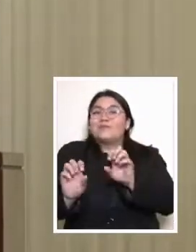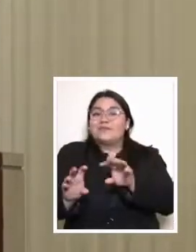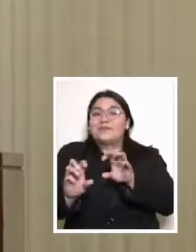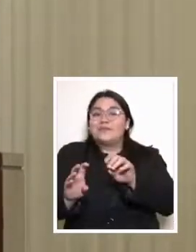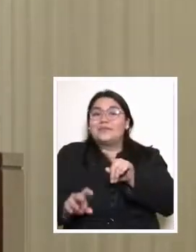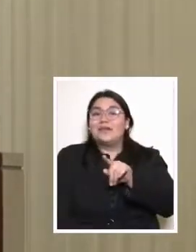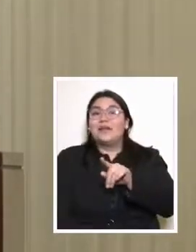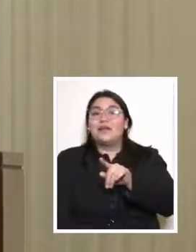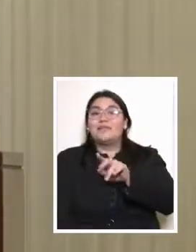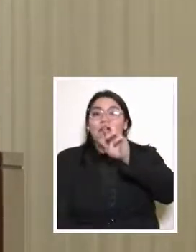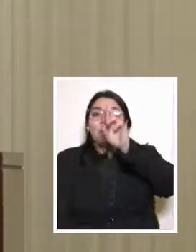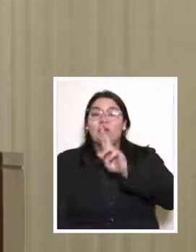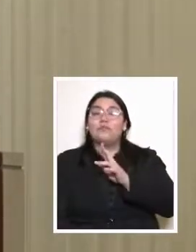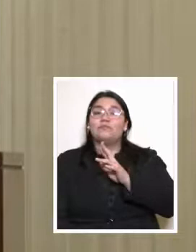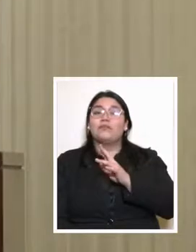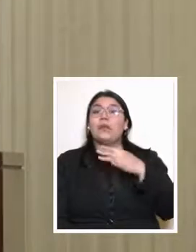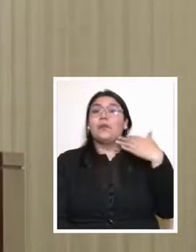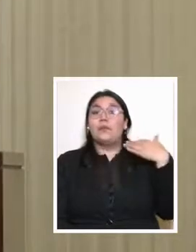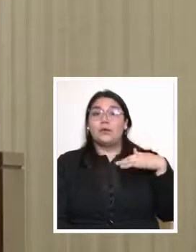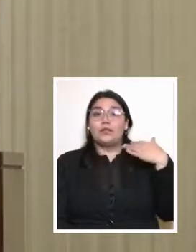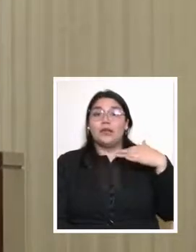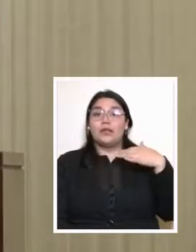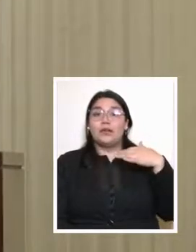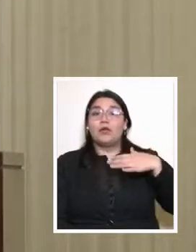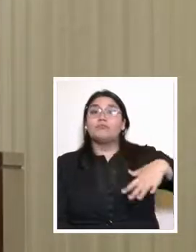la transformación educativa y social.